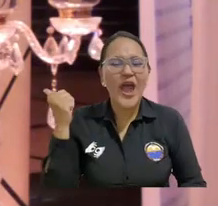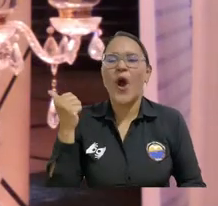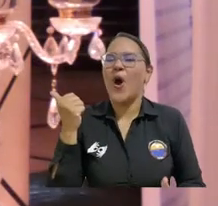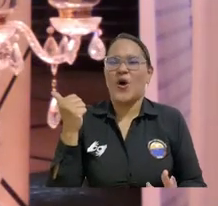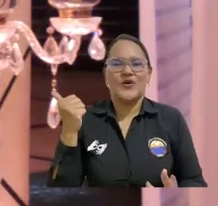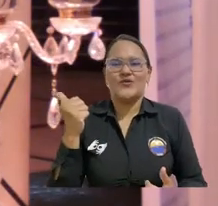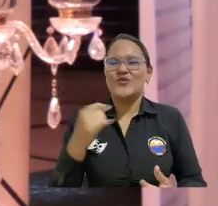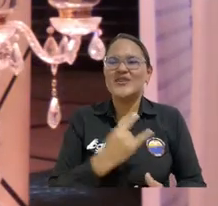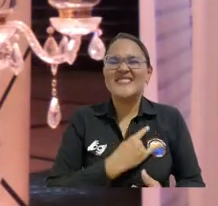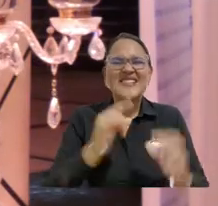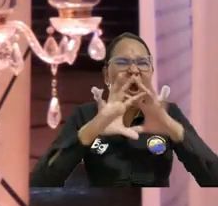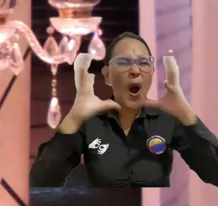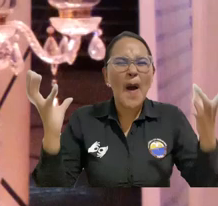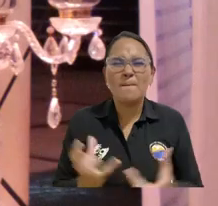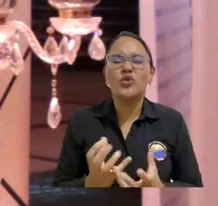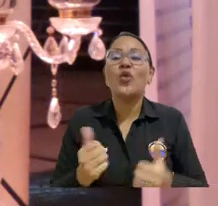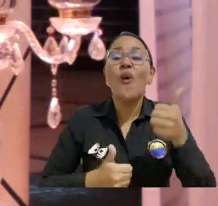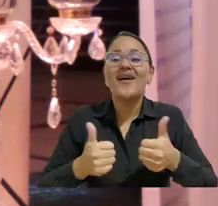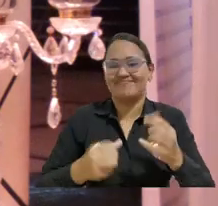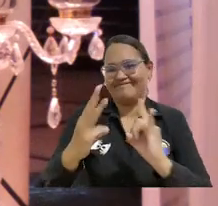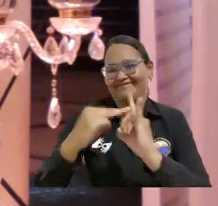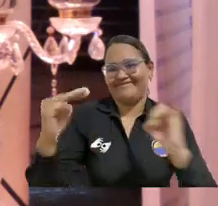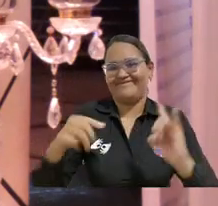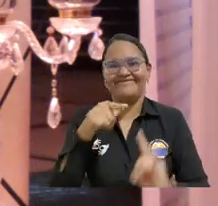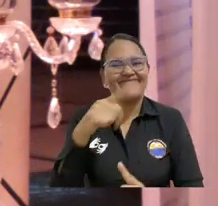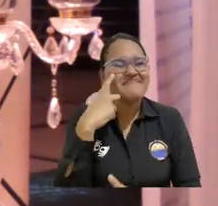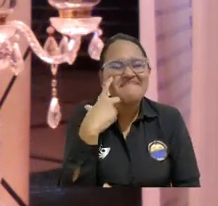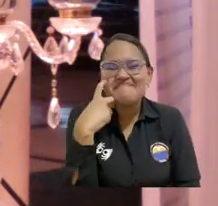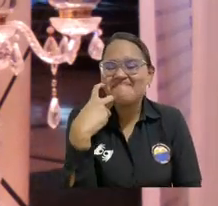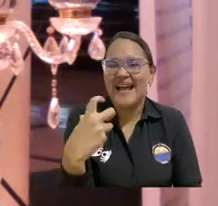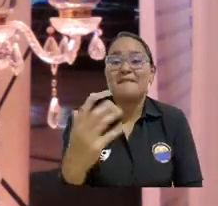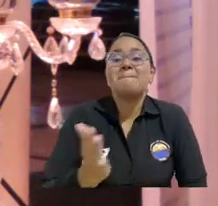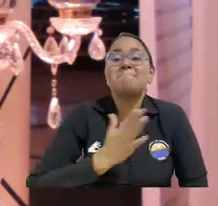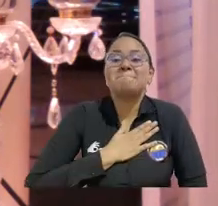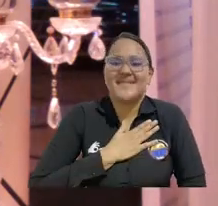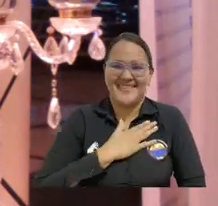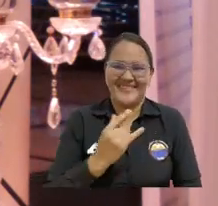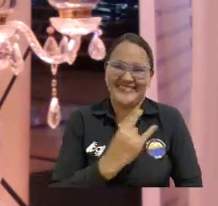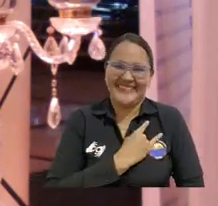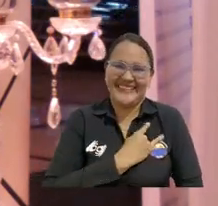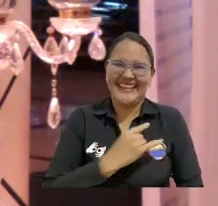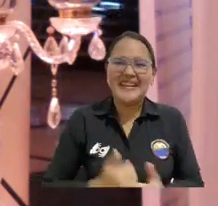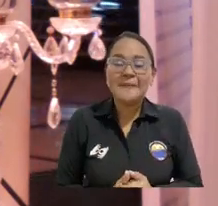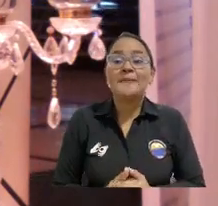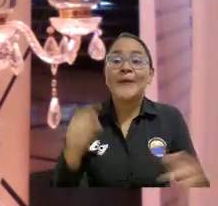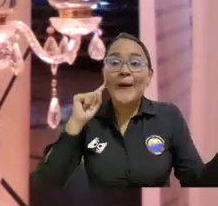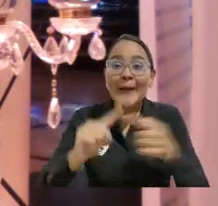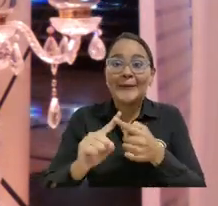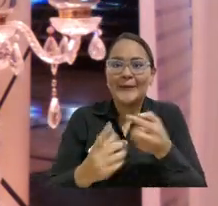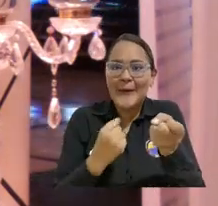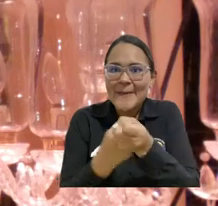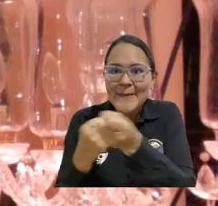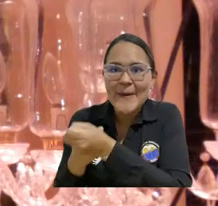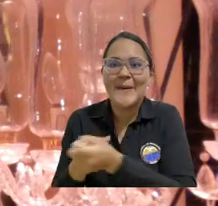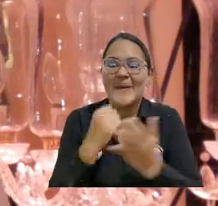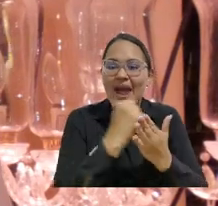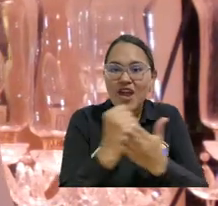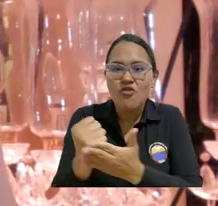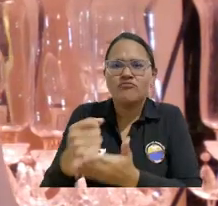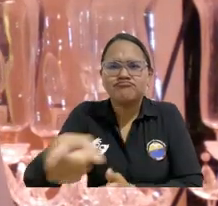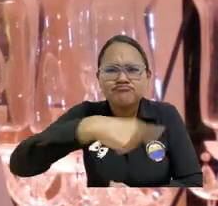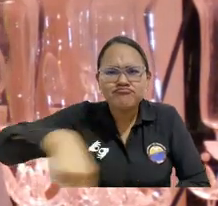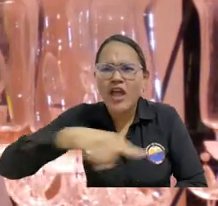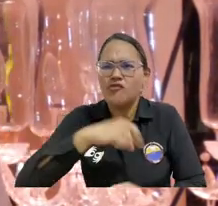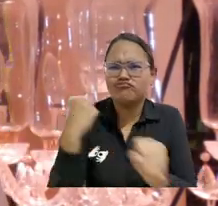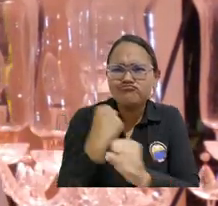egresado, digo que soy de la mejor universidad del mundo. Y después me preguntan, ¿cuál es? La Universidad Magdalena, porque esa es mi universidad. Tratar de